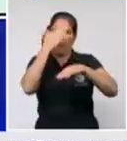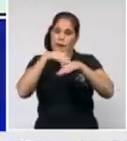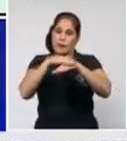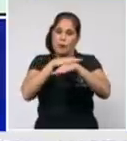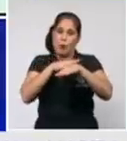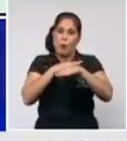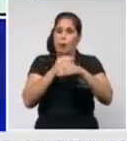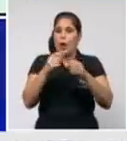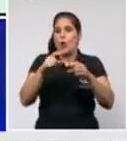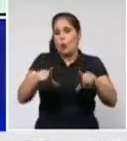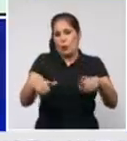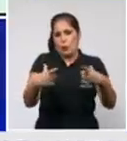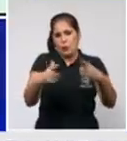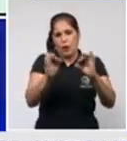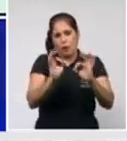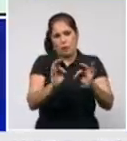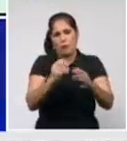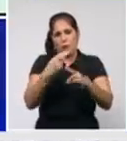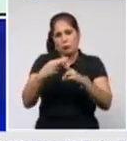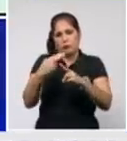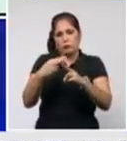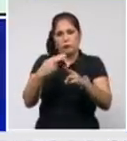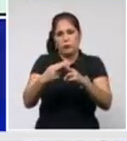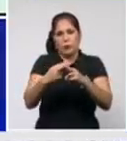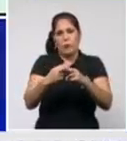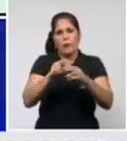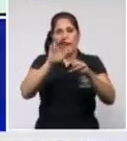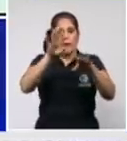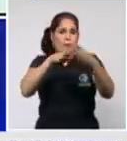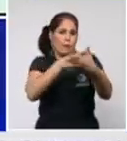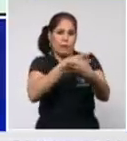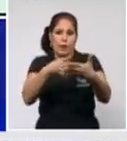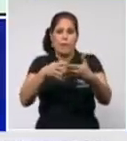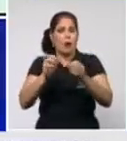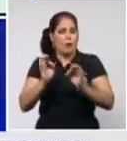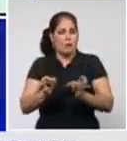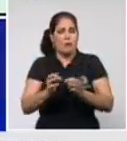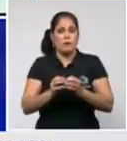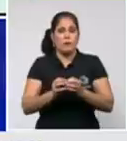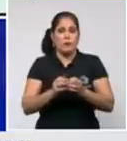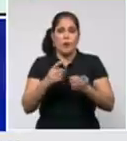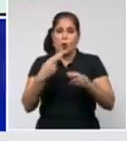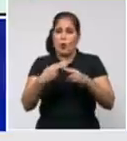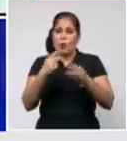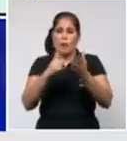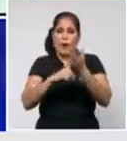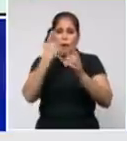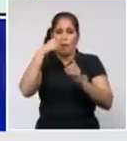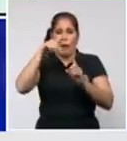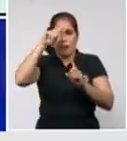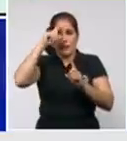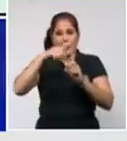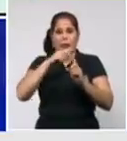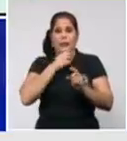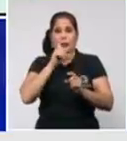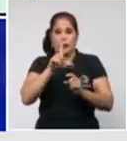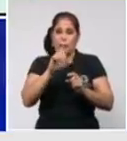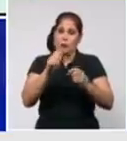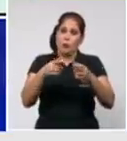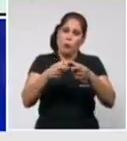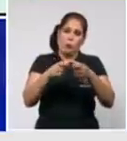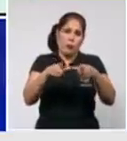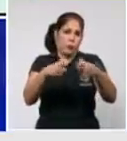pasa es que los bioestadistas, los matemáticos le llaman pastel, es Estados Unidos con el